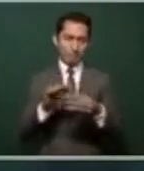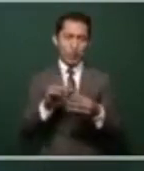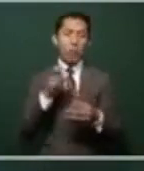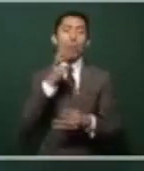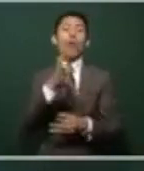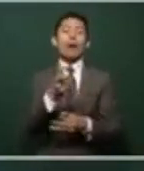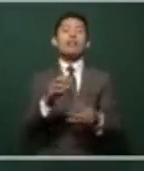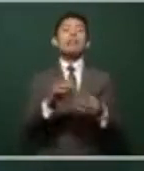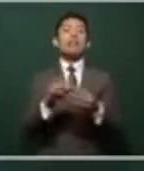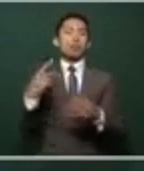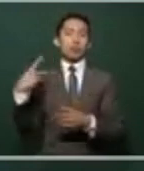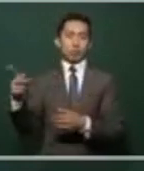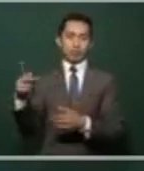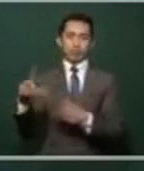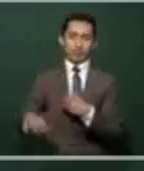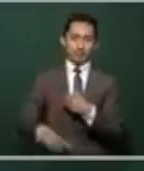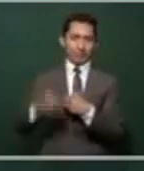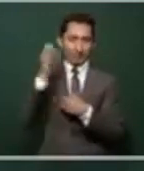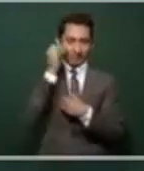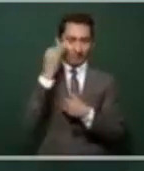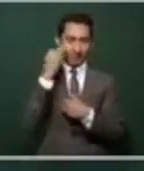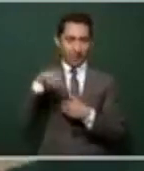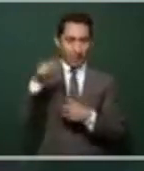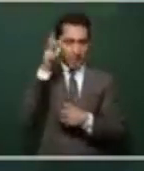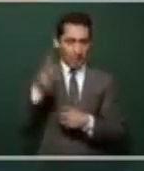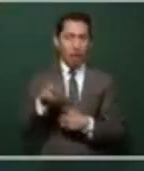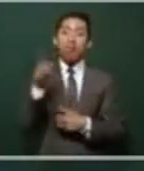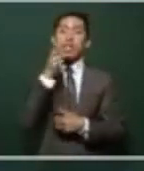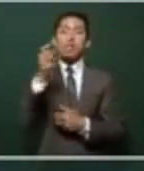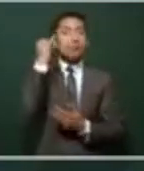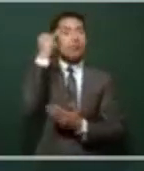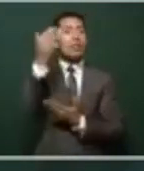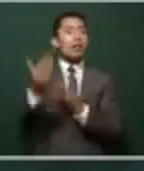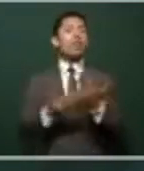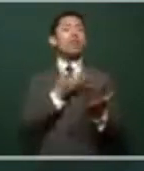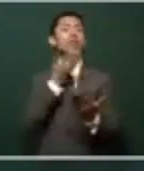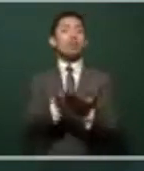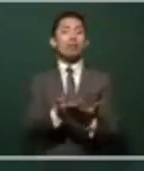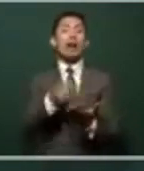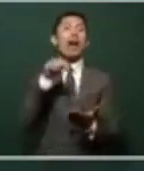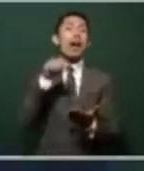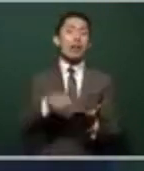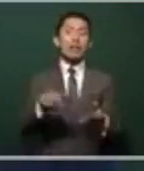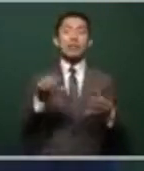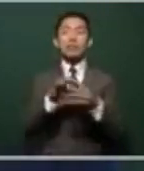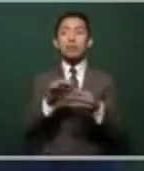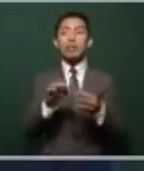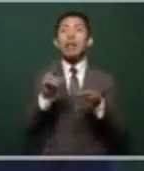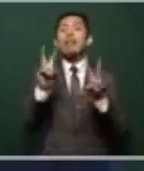del gobernador de que no vaya a haber, sí, en efecto,